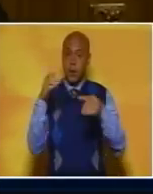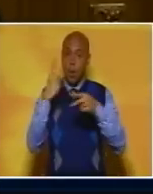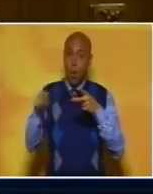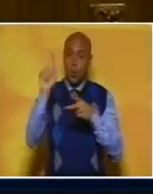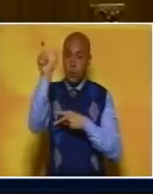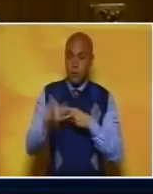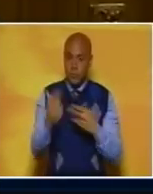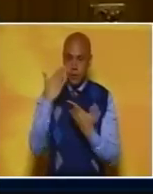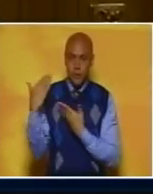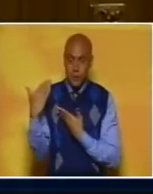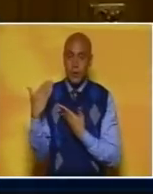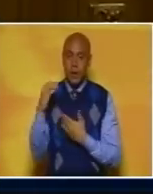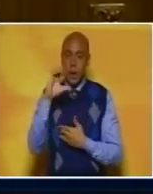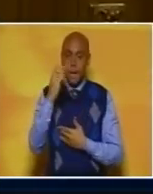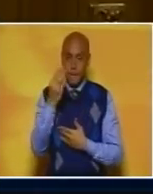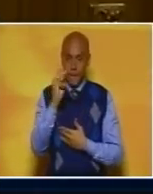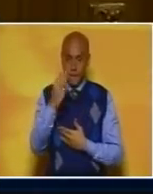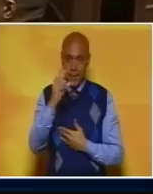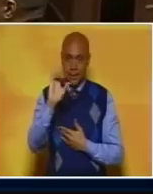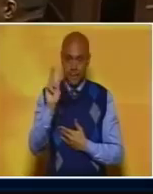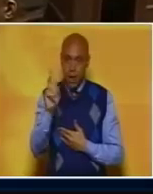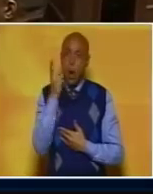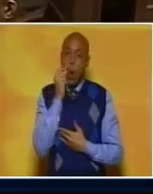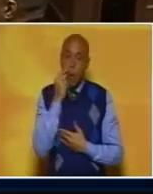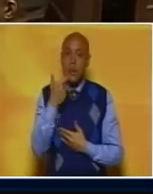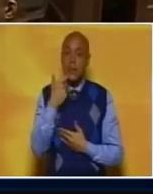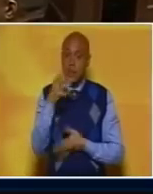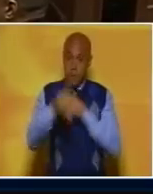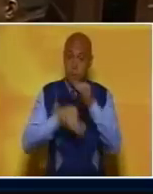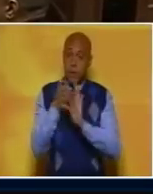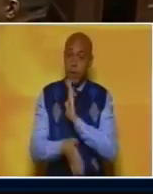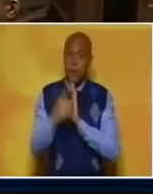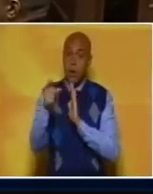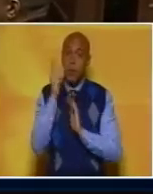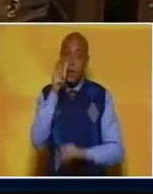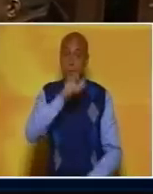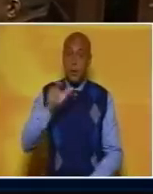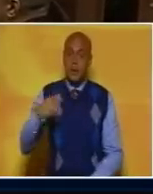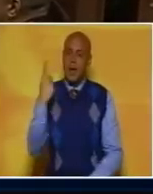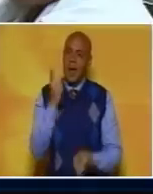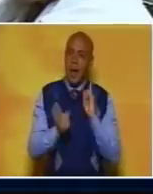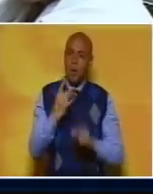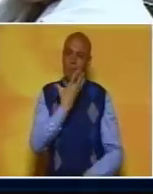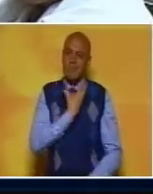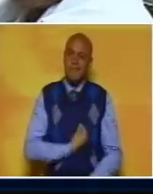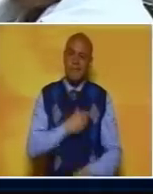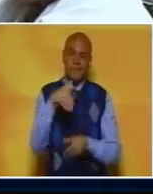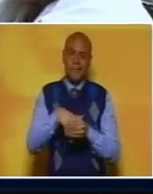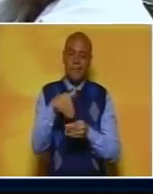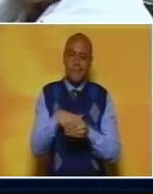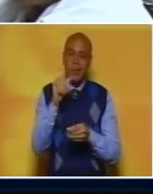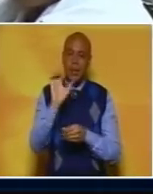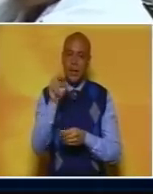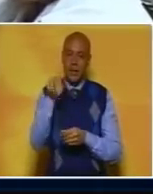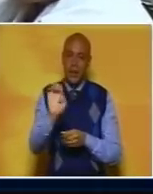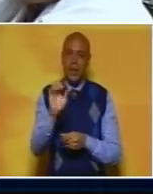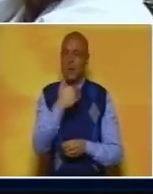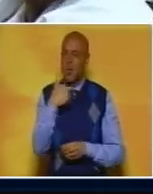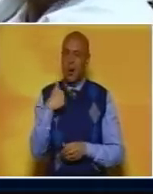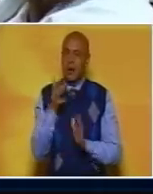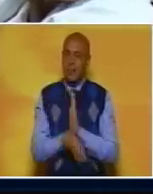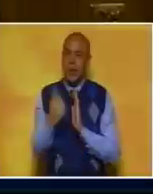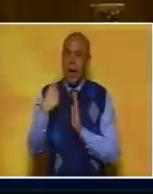parlamentario del Partido Comunista de Venezuela, Jules Jabour, aseguró que los ciudadanos están desmotivados para votar por una nueva Asamblea Nacional ante